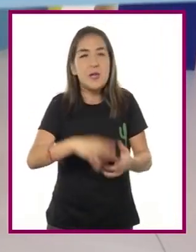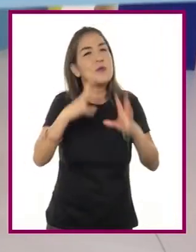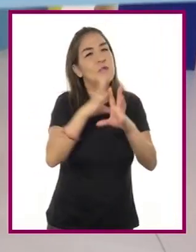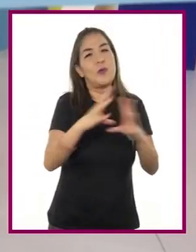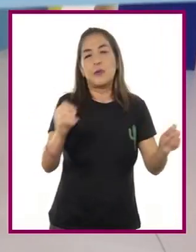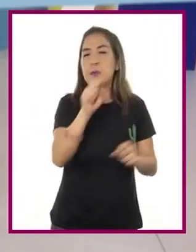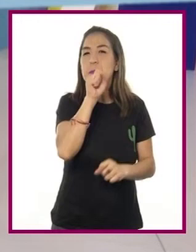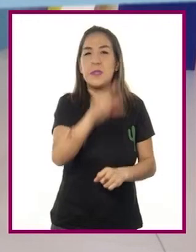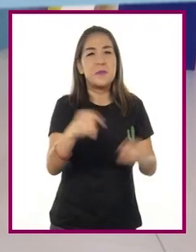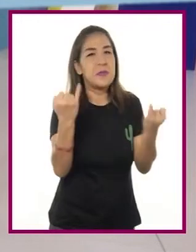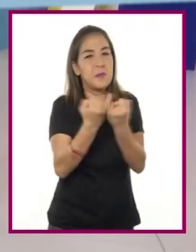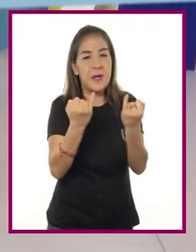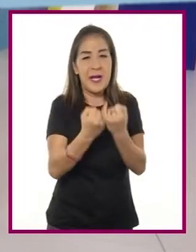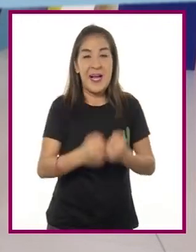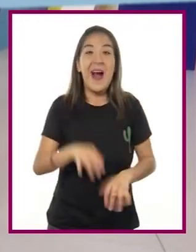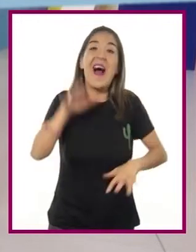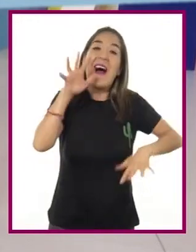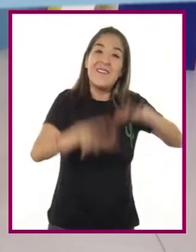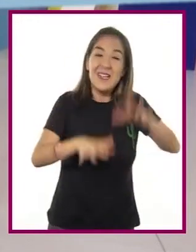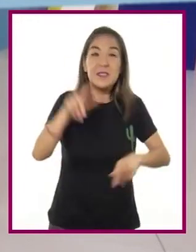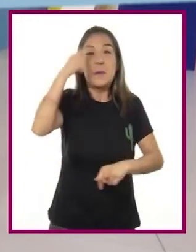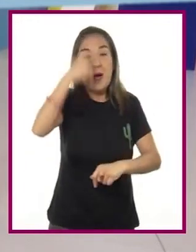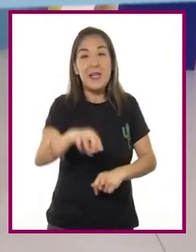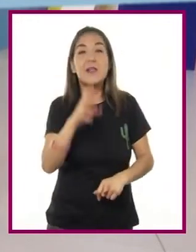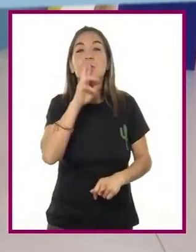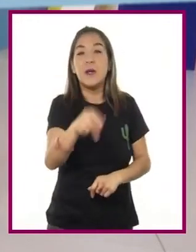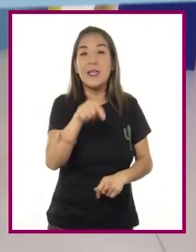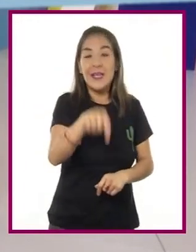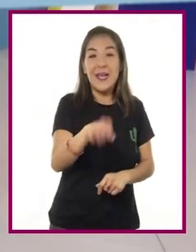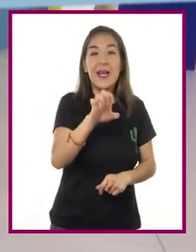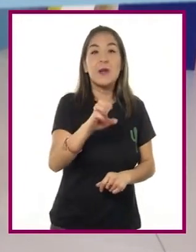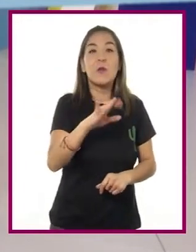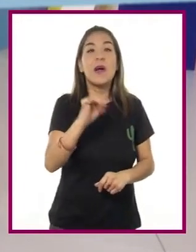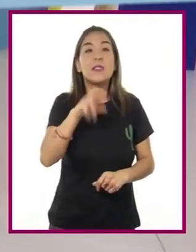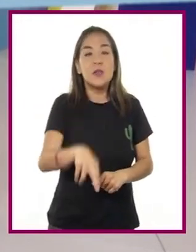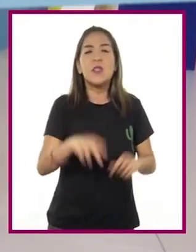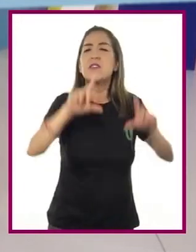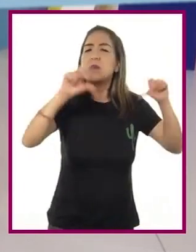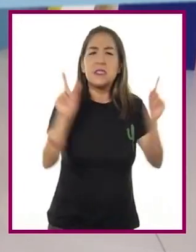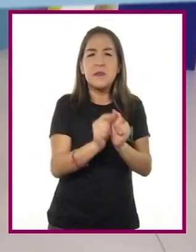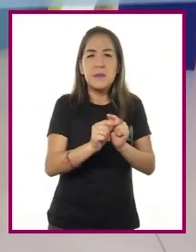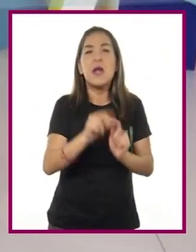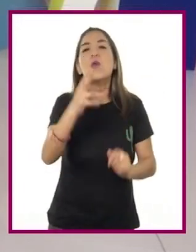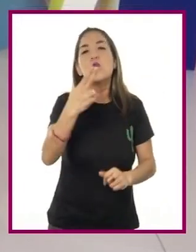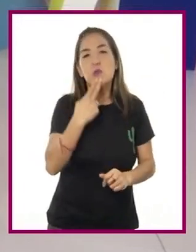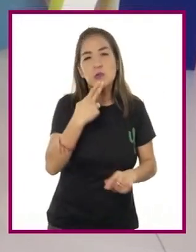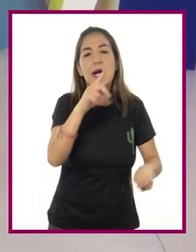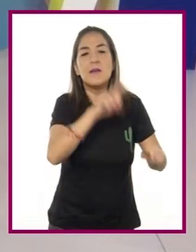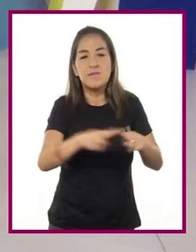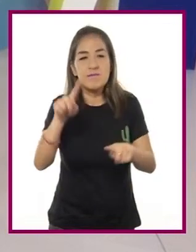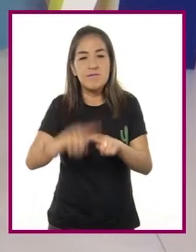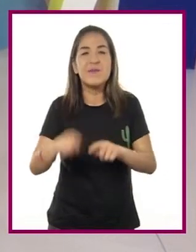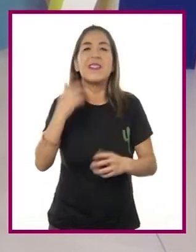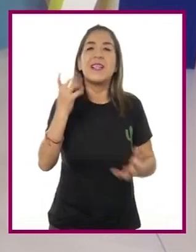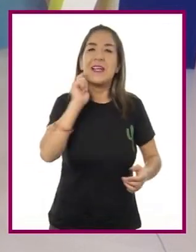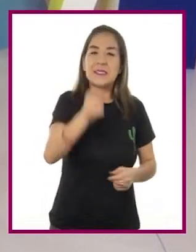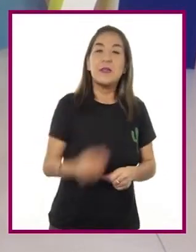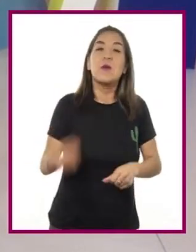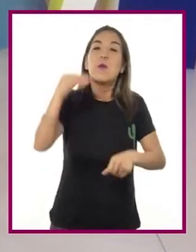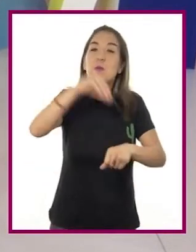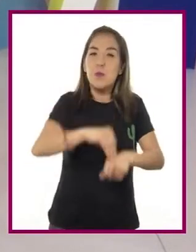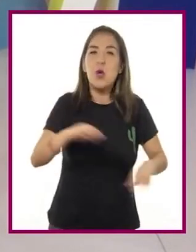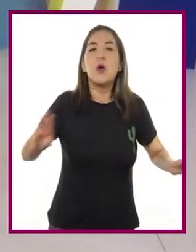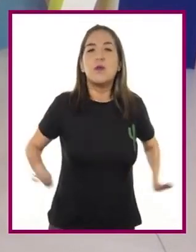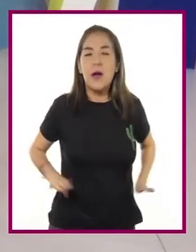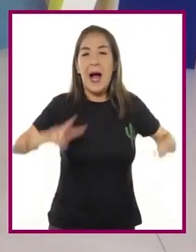la misma. En muchos casos, para llegar a la ecuación equivalente más simple, se utilizan procedimientos recursivos al aplicar